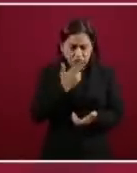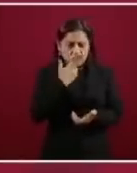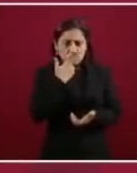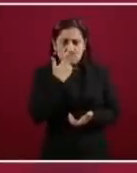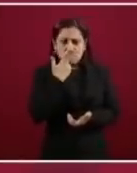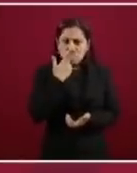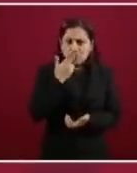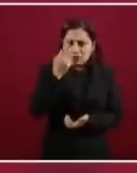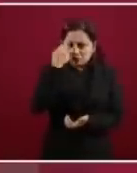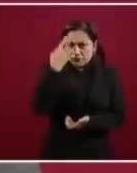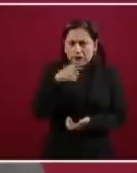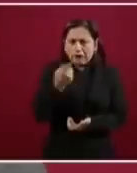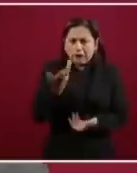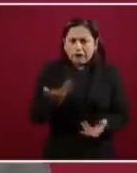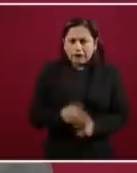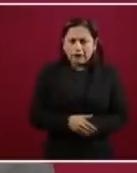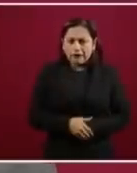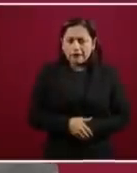O